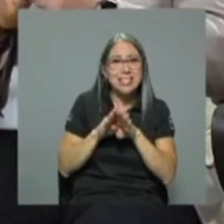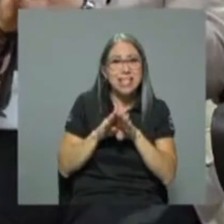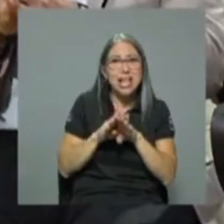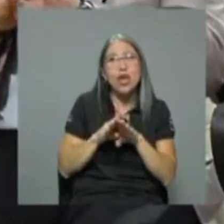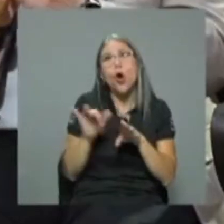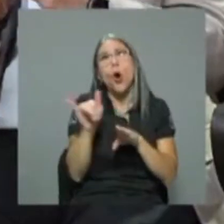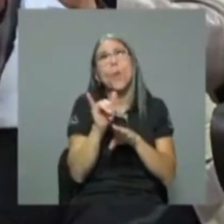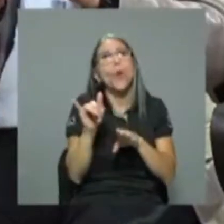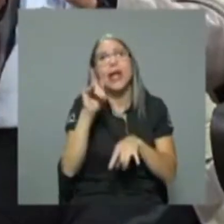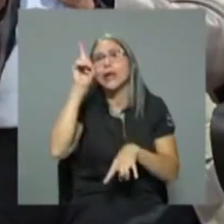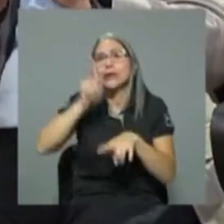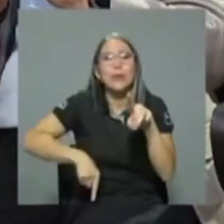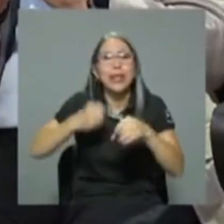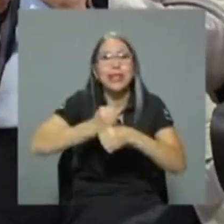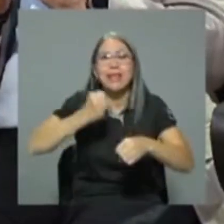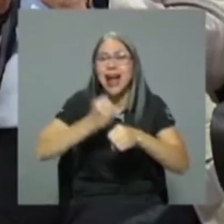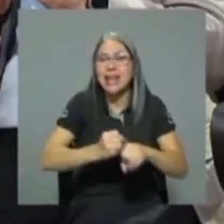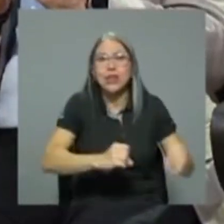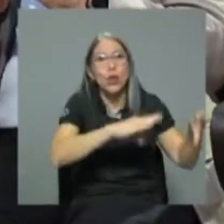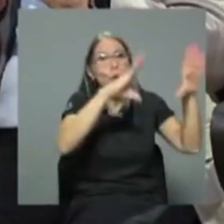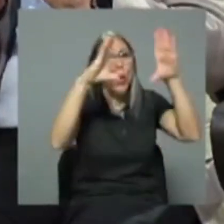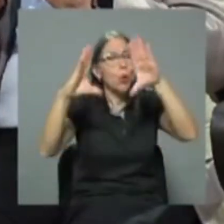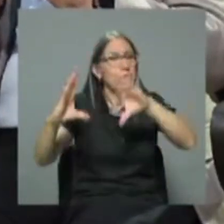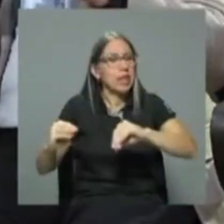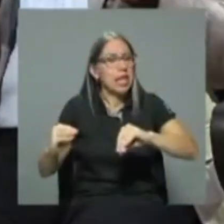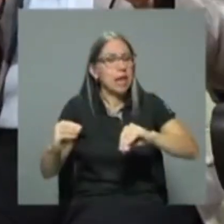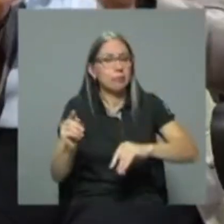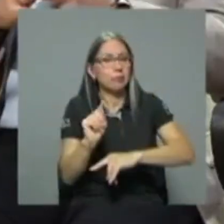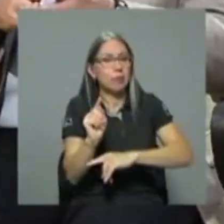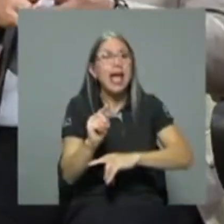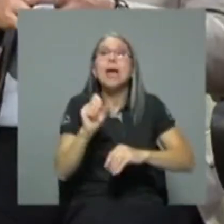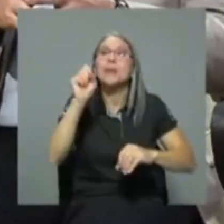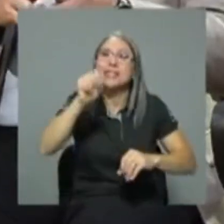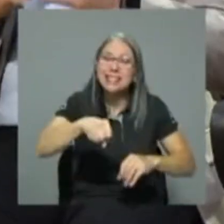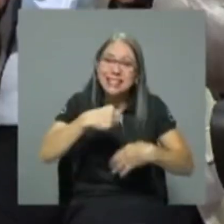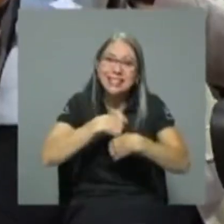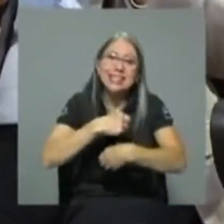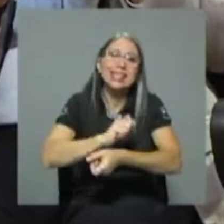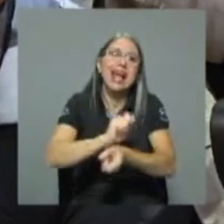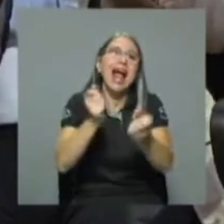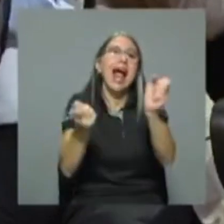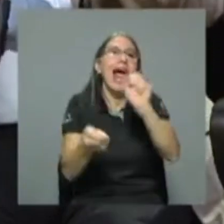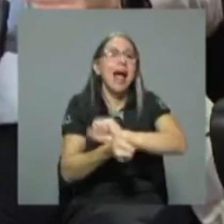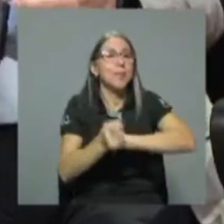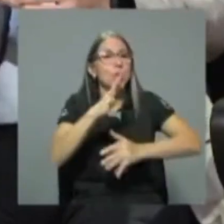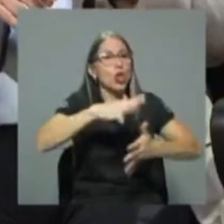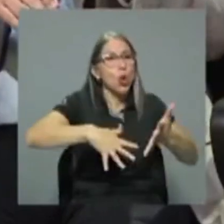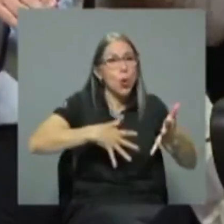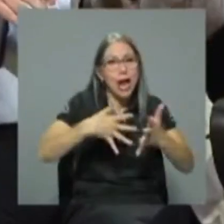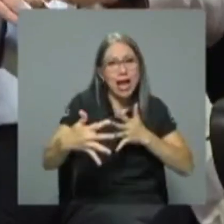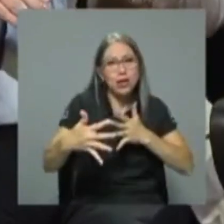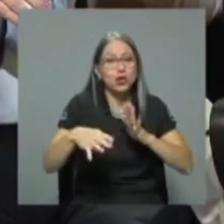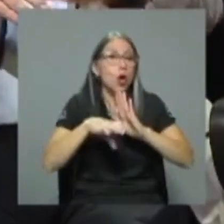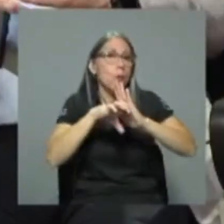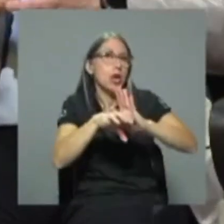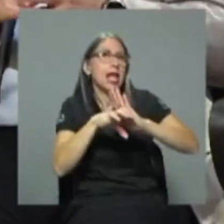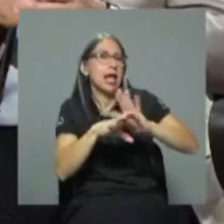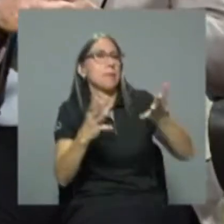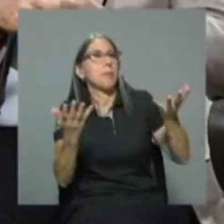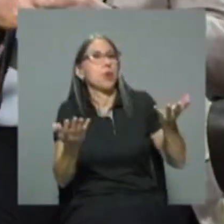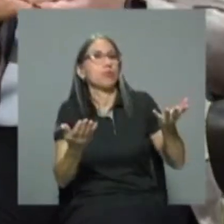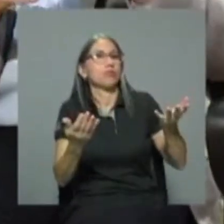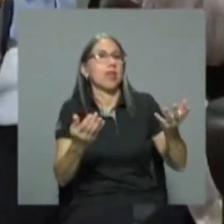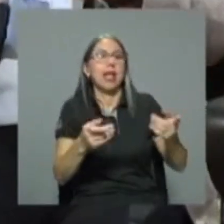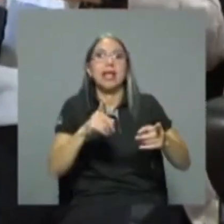hubo mucho cambio de horarios. Entonces, por ejemplo, más allá de cierta hora, 6 de la tarde, 7